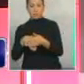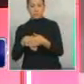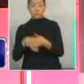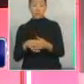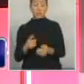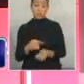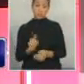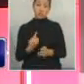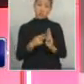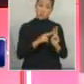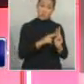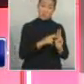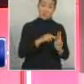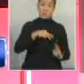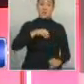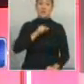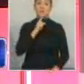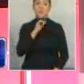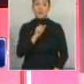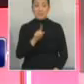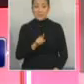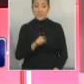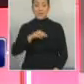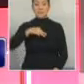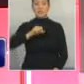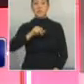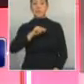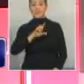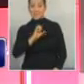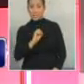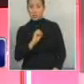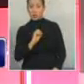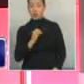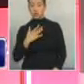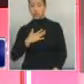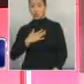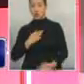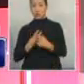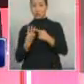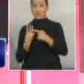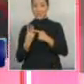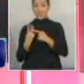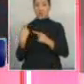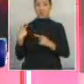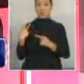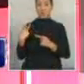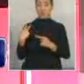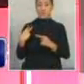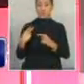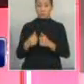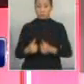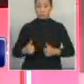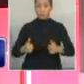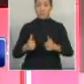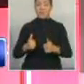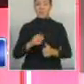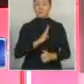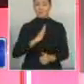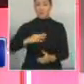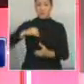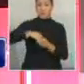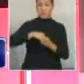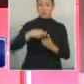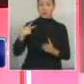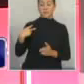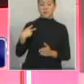lo hacemos? Matías Walker, Marcelo Chilin y yo somos los jefes de bancada, estaban en sus distritos el jefe de bancada del